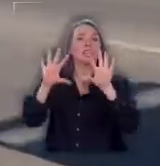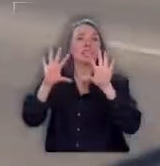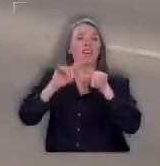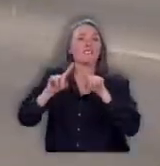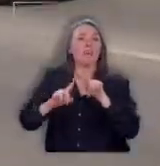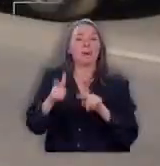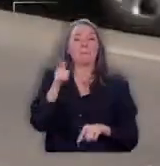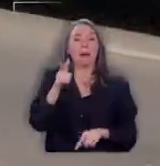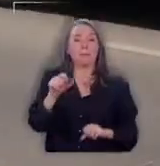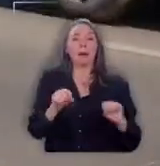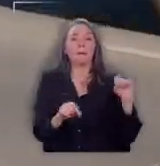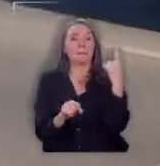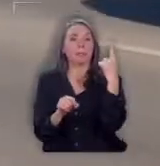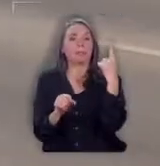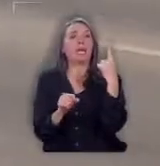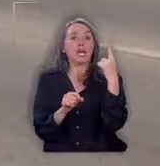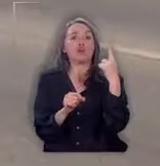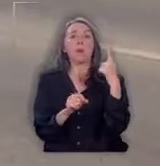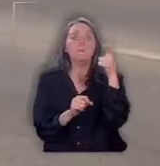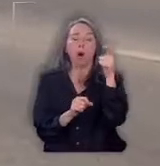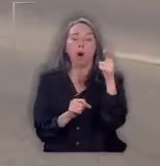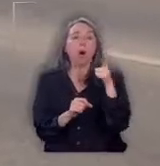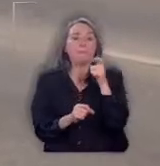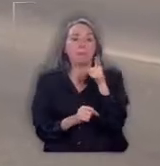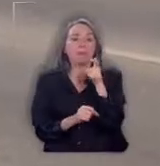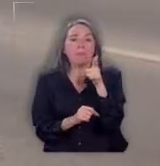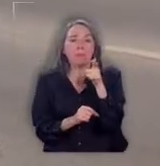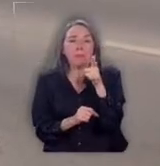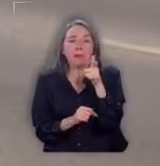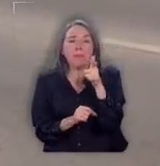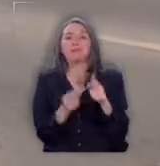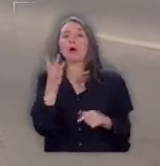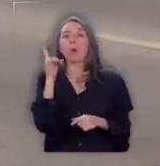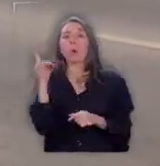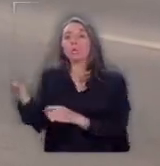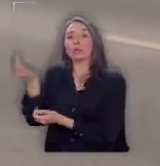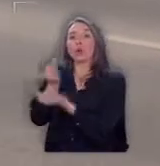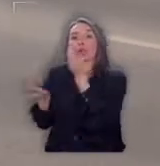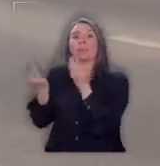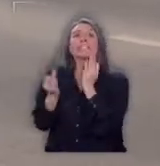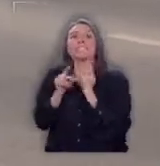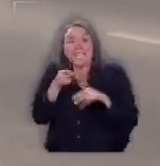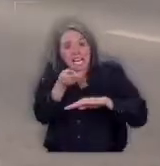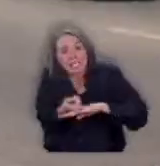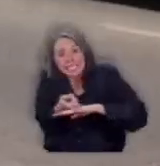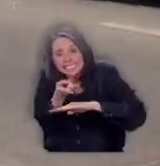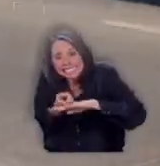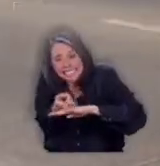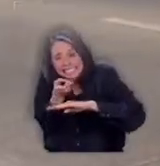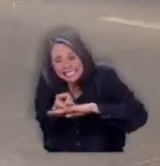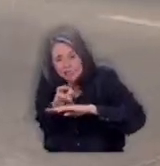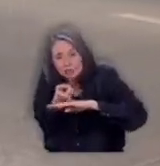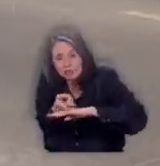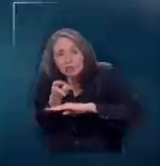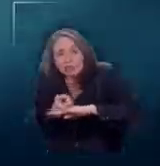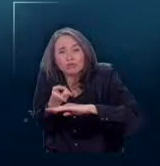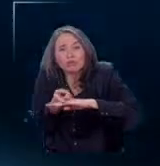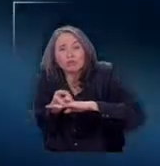así el primero y después lo otro estan muy seguido Entonces lo único que nos decía a nosotros que nos agachar que nos